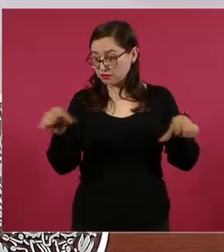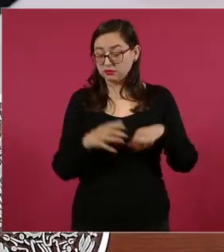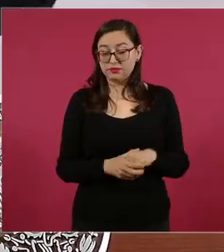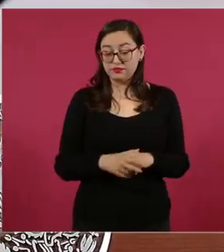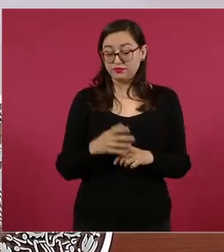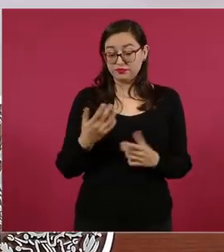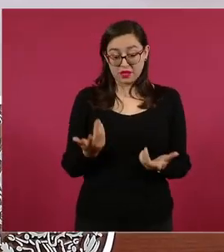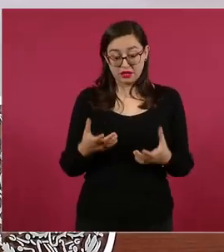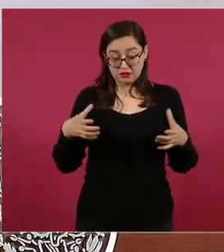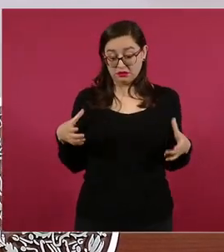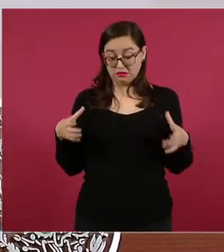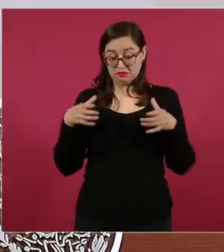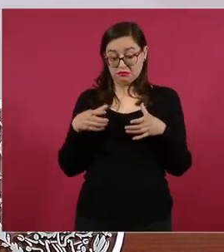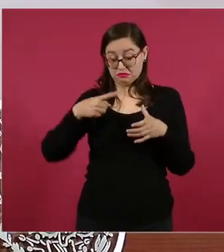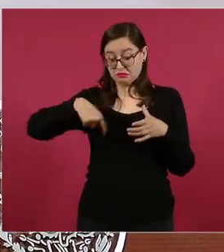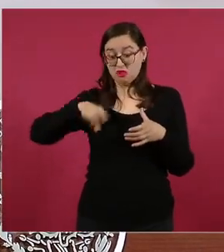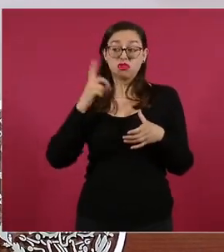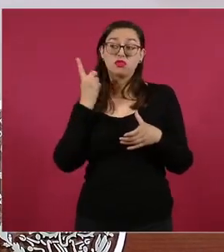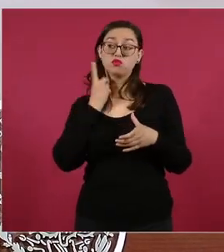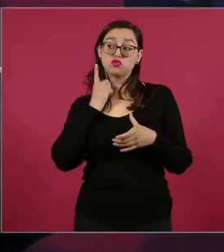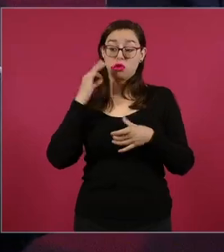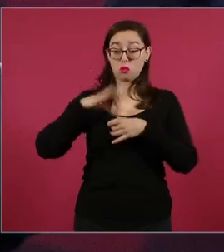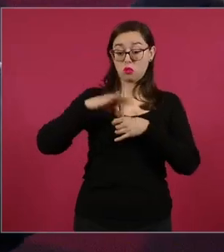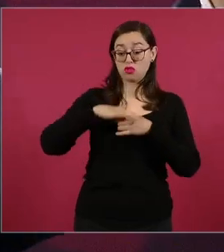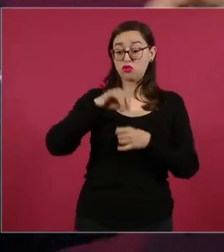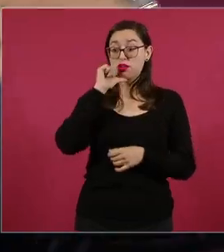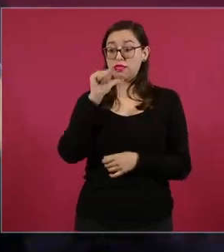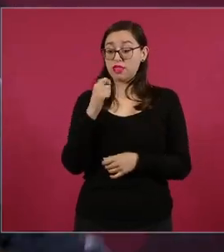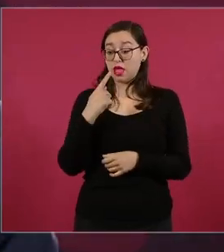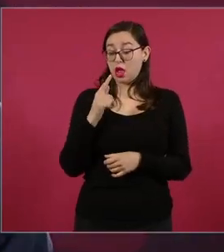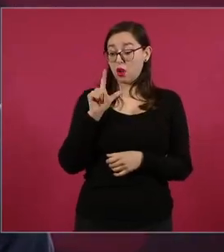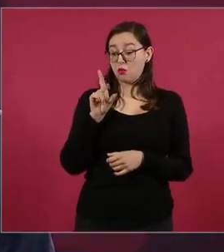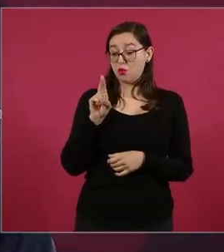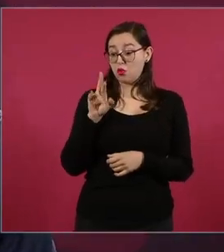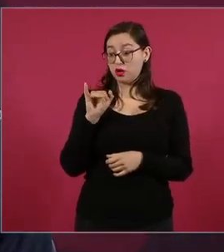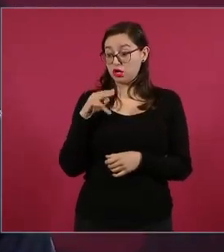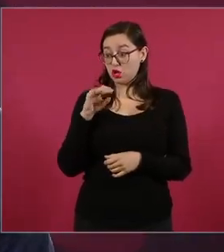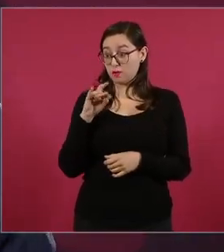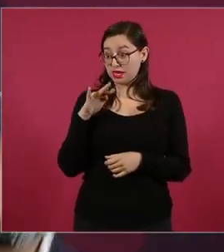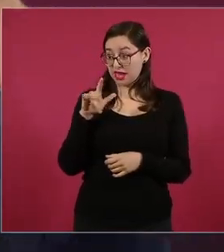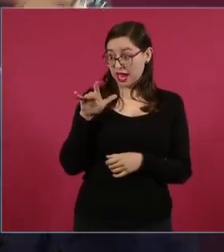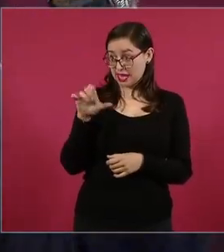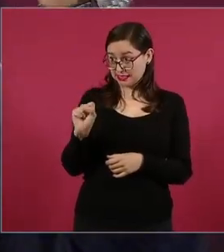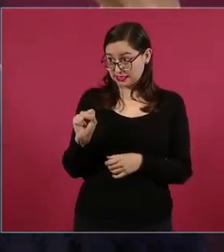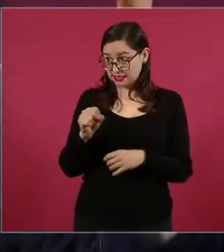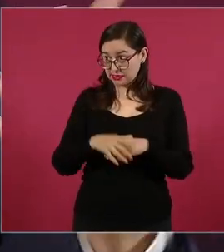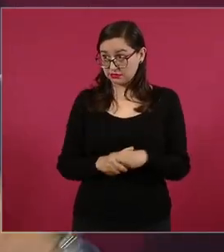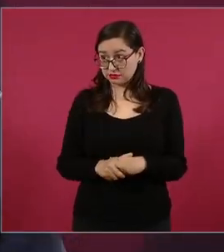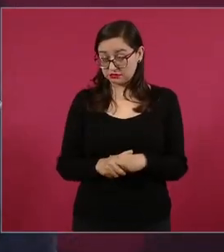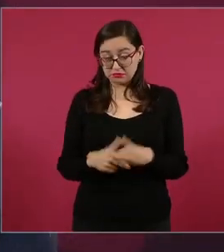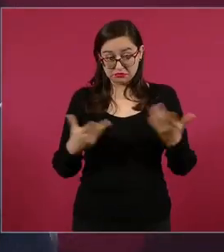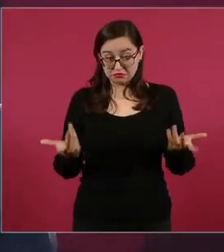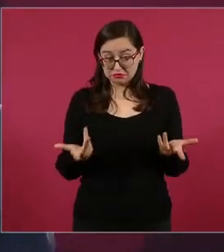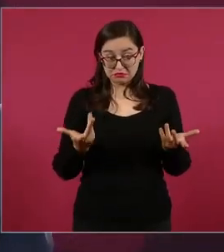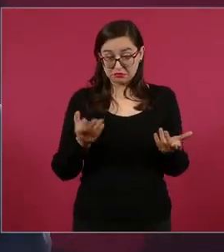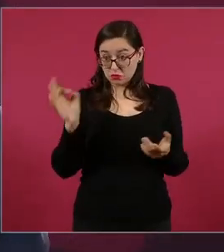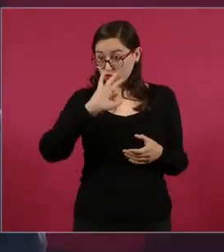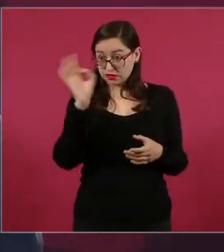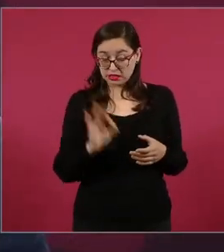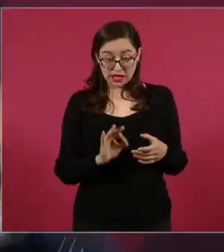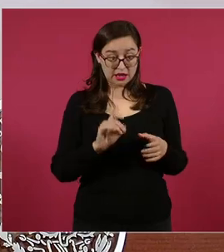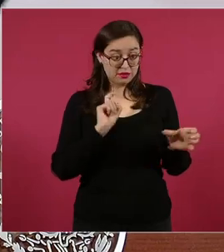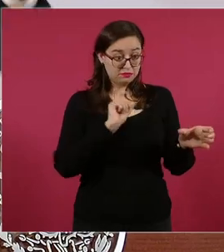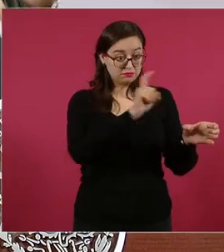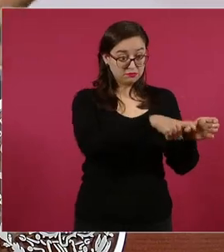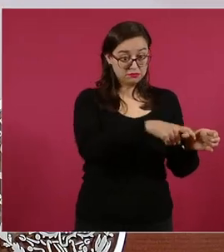y estos opositores conservadores quieren que no sea por partido,